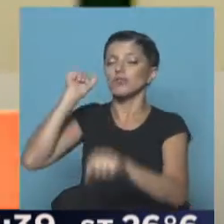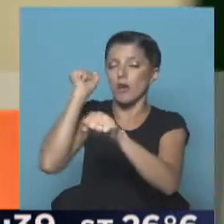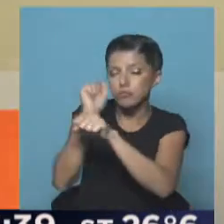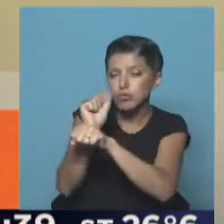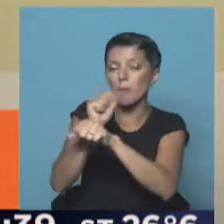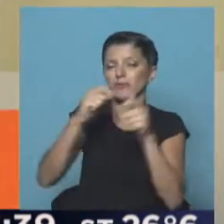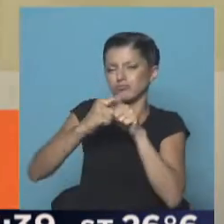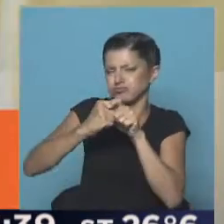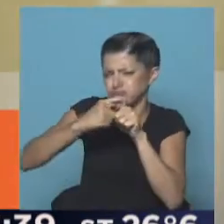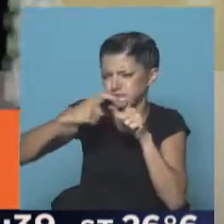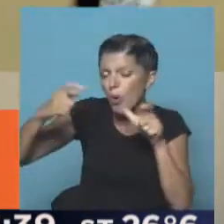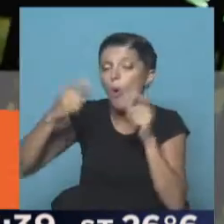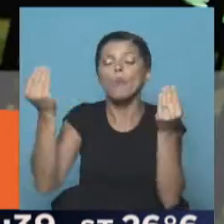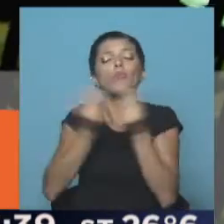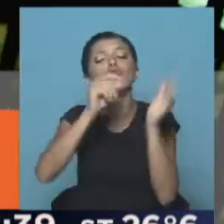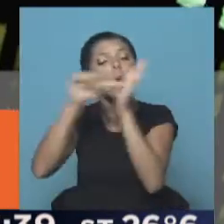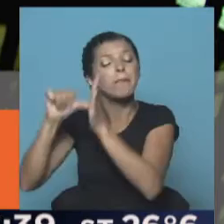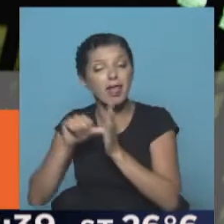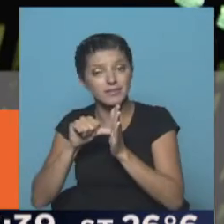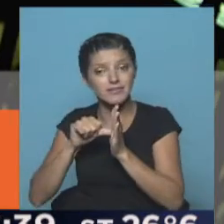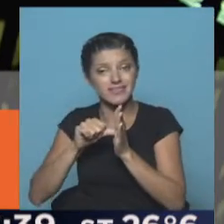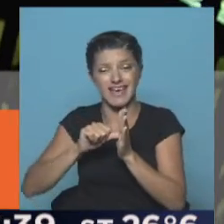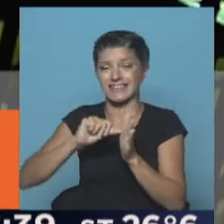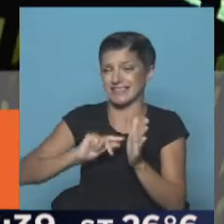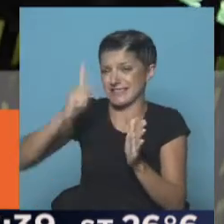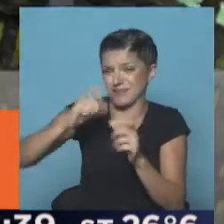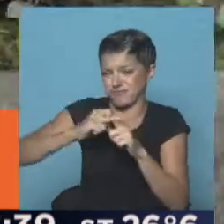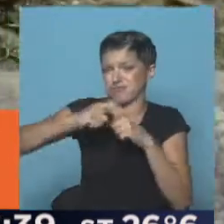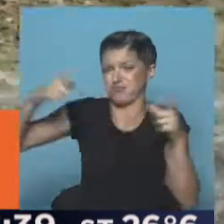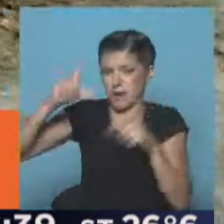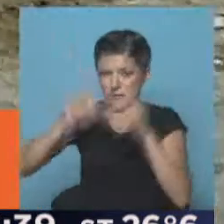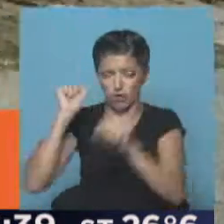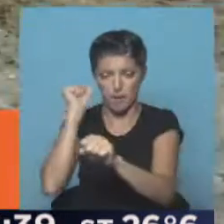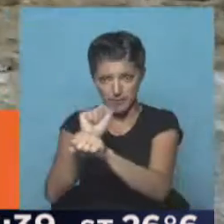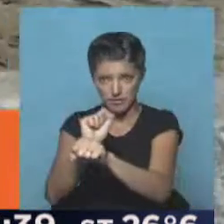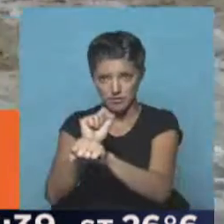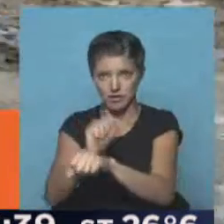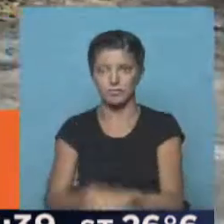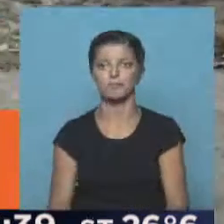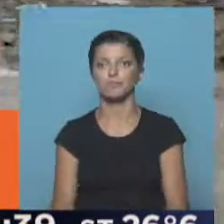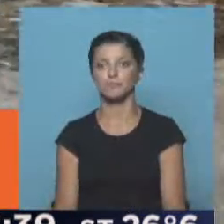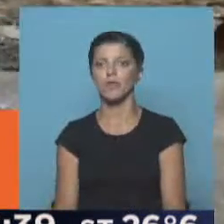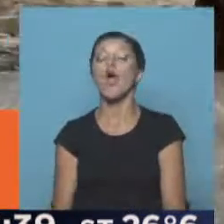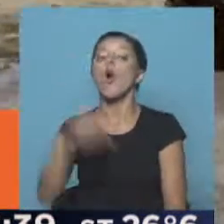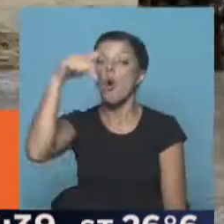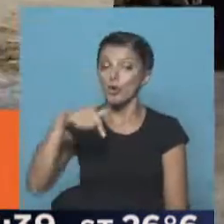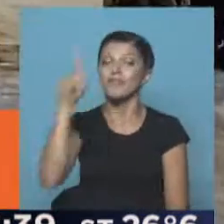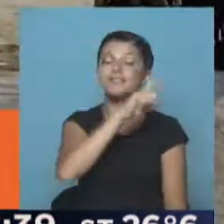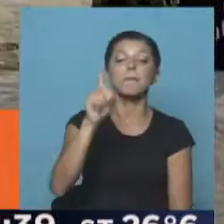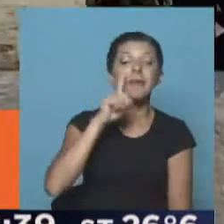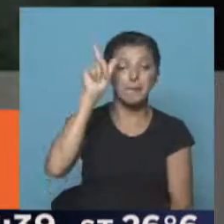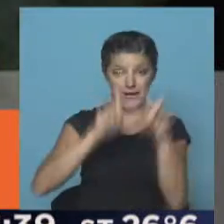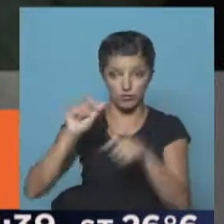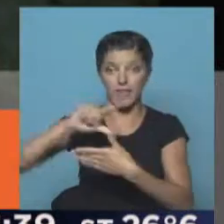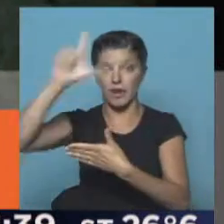de la región, donde muchos países triplicaron el ingreso a los penales. Hoy, por cada 100.000